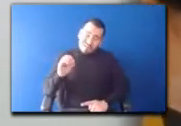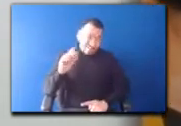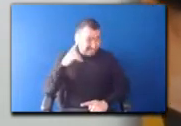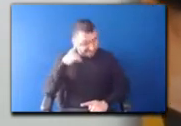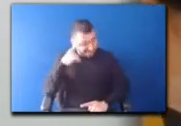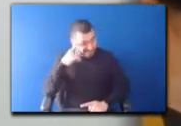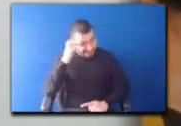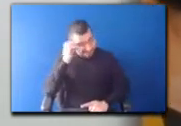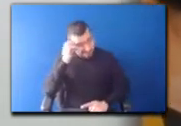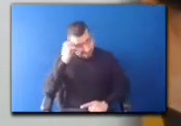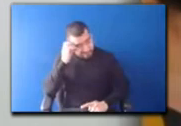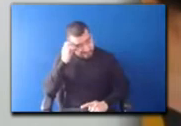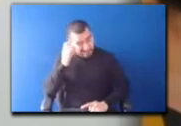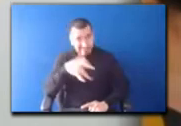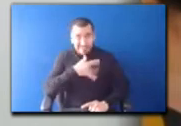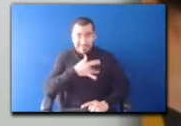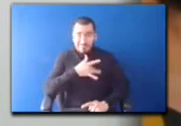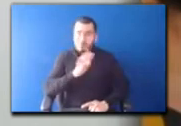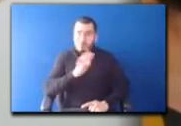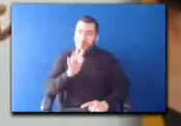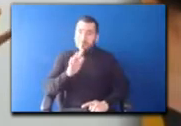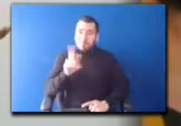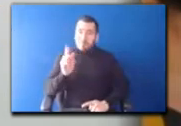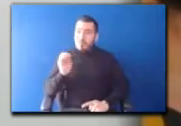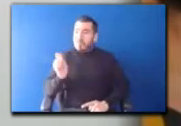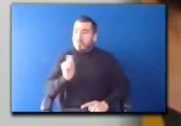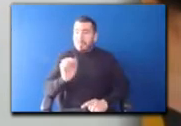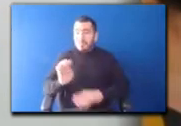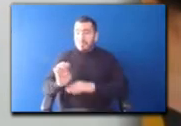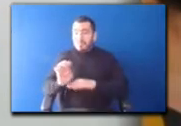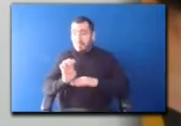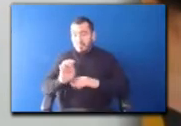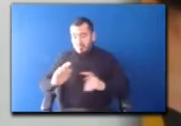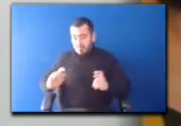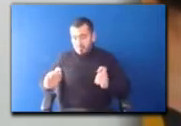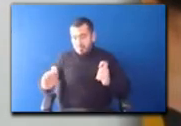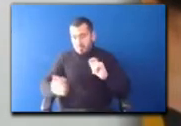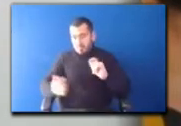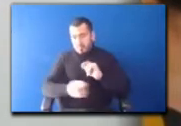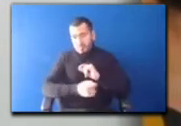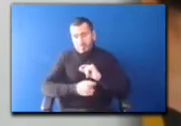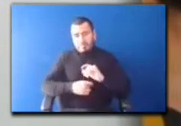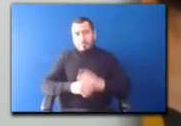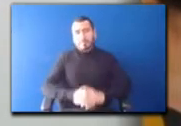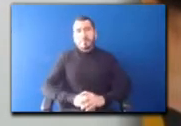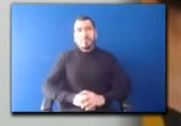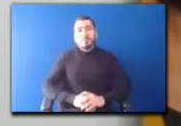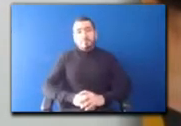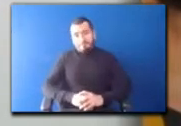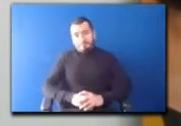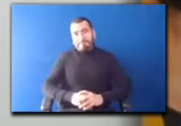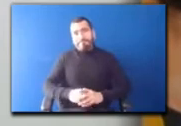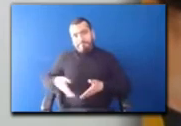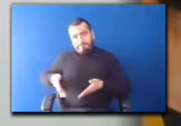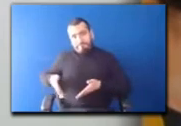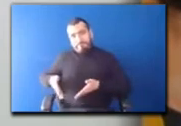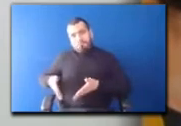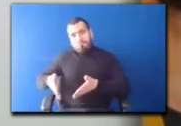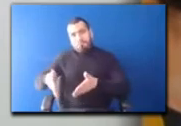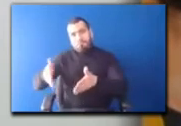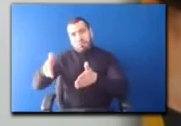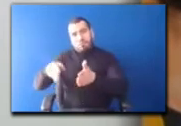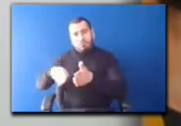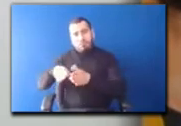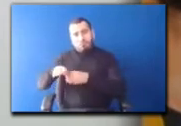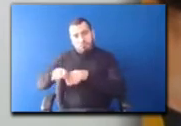construcción diferente. Pero son las mismas entidades que están en transformación y que están en cambio. Es un camino muy largo y no sé si tal vez el